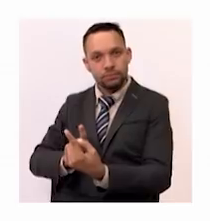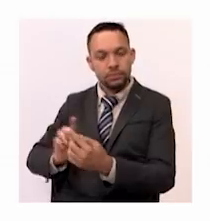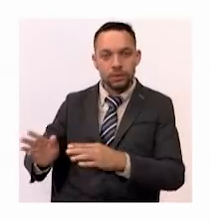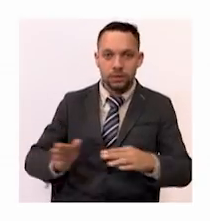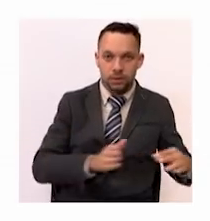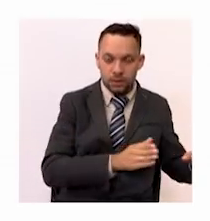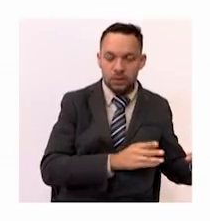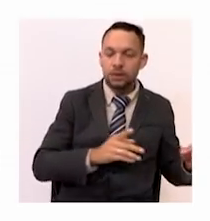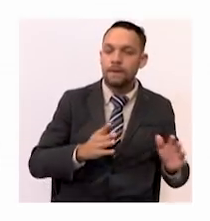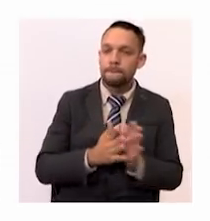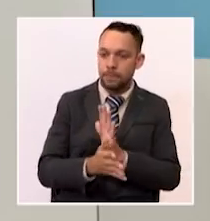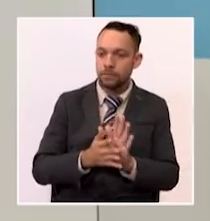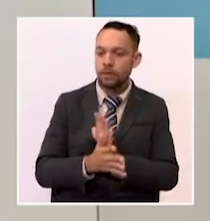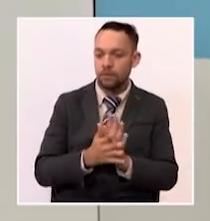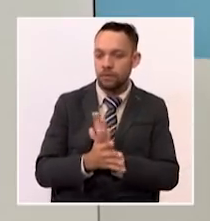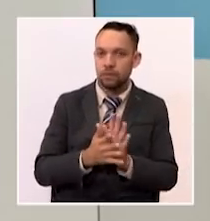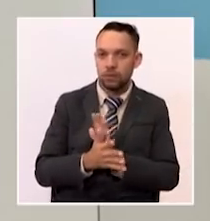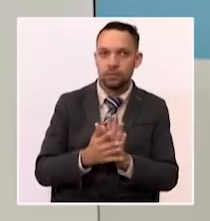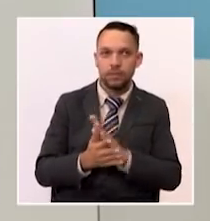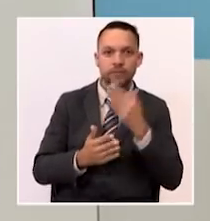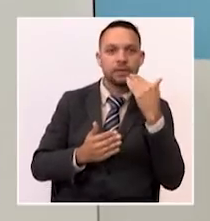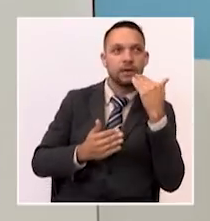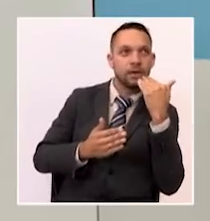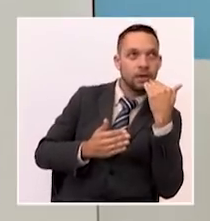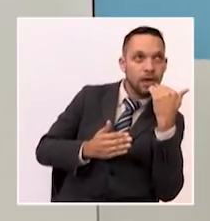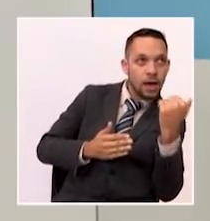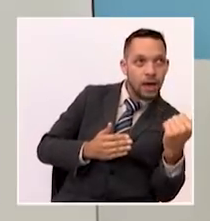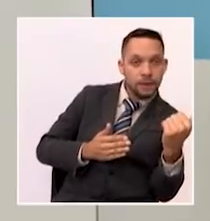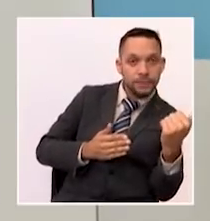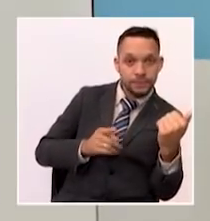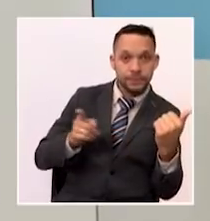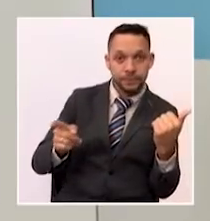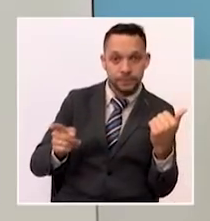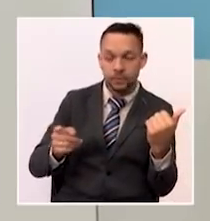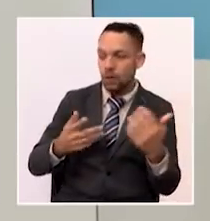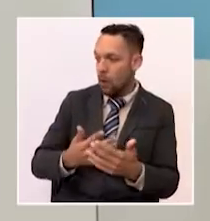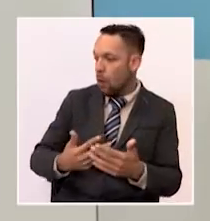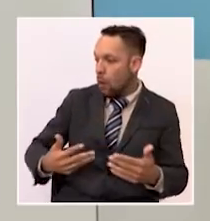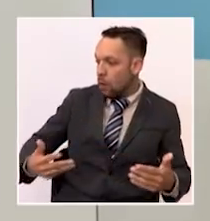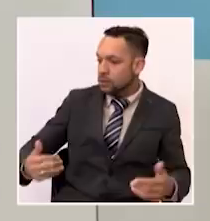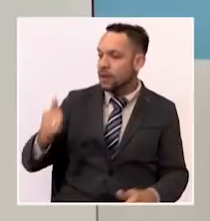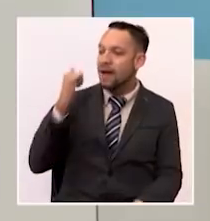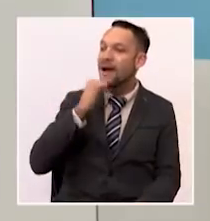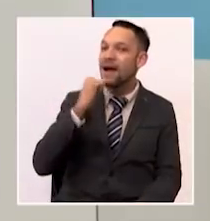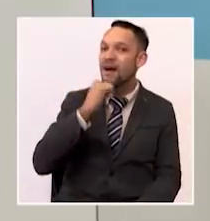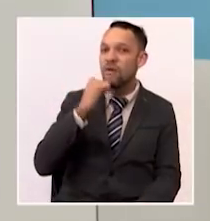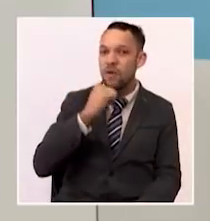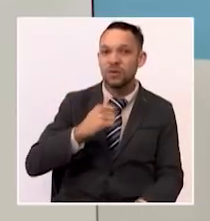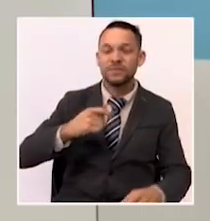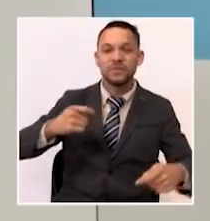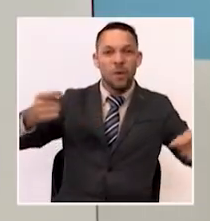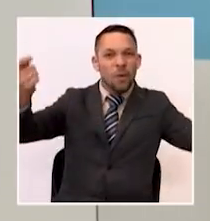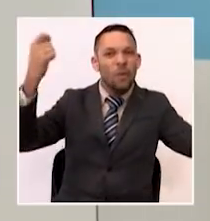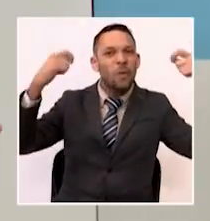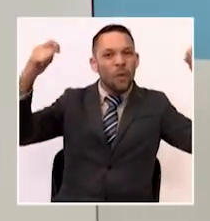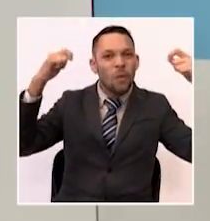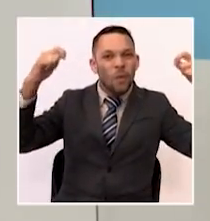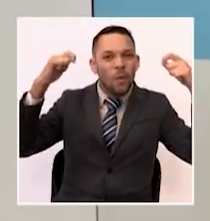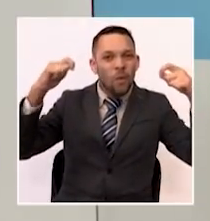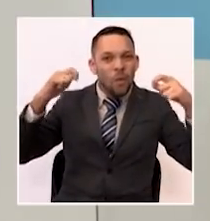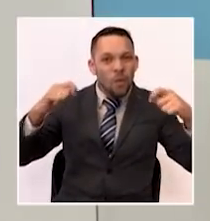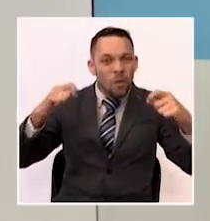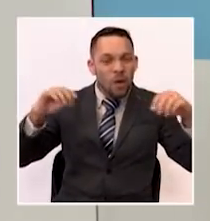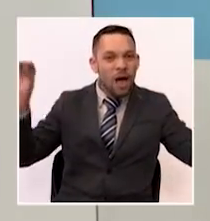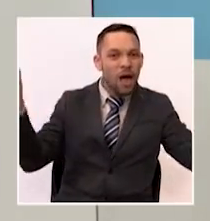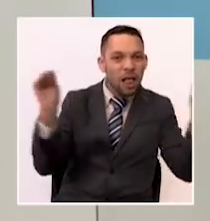es el uso que tienen las mujeres de todos estos productos, jabones que uno encuentra por cantidad en los supermercados, de